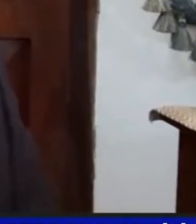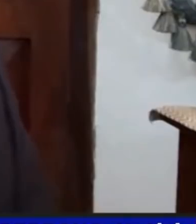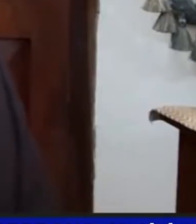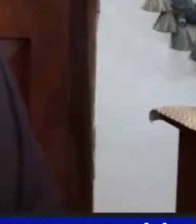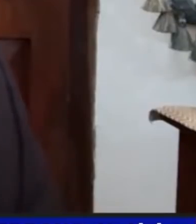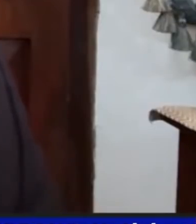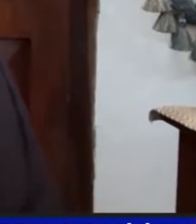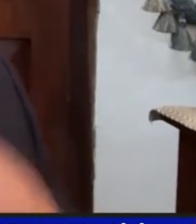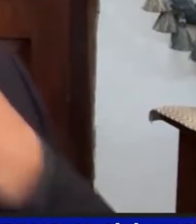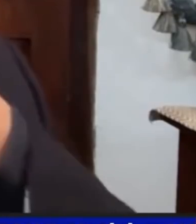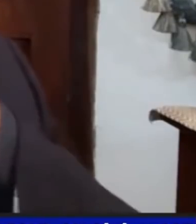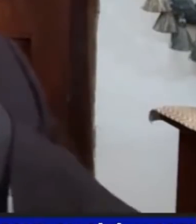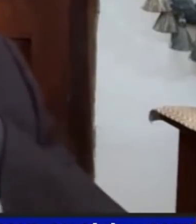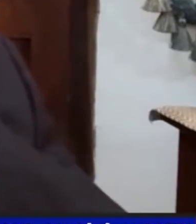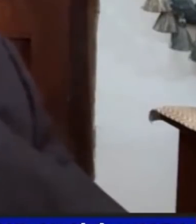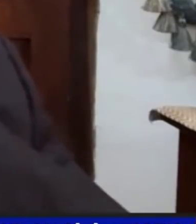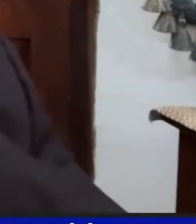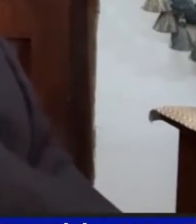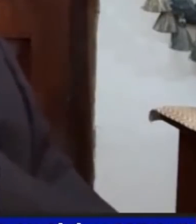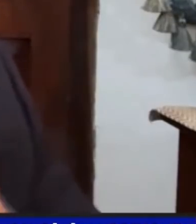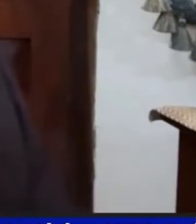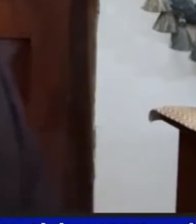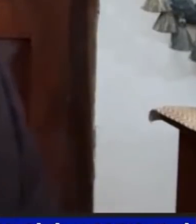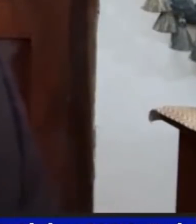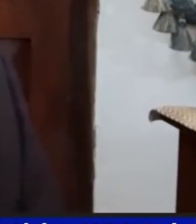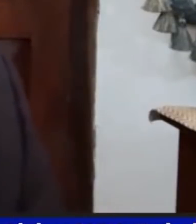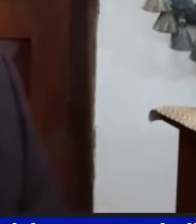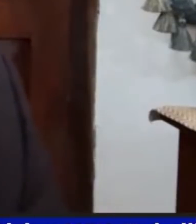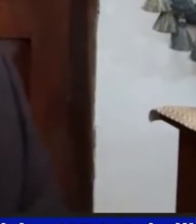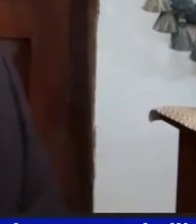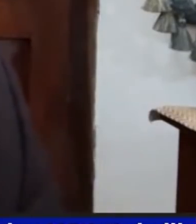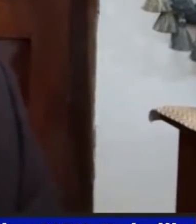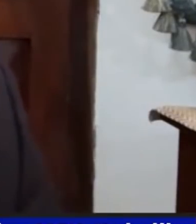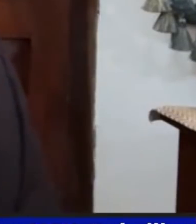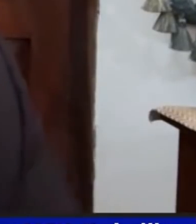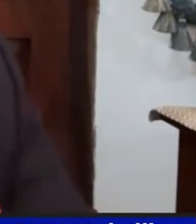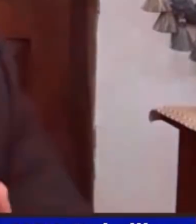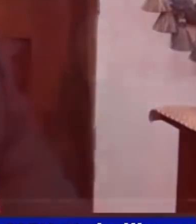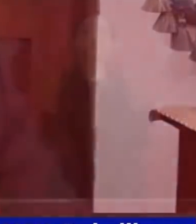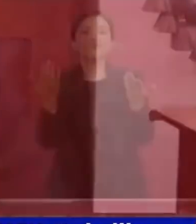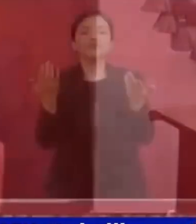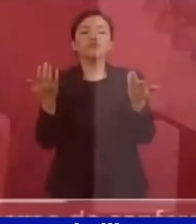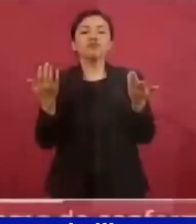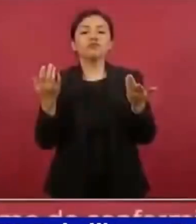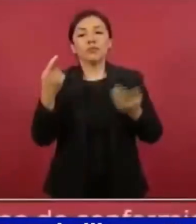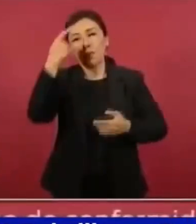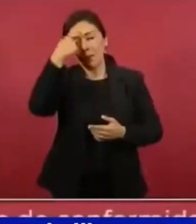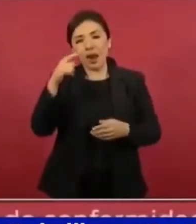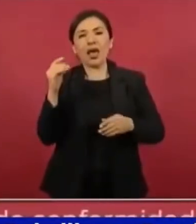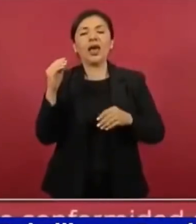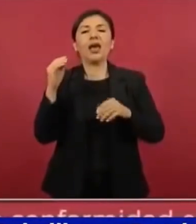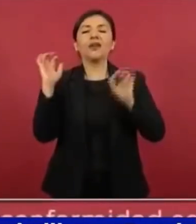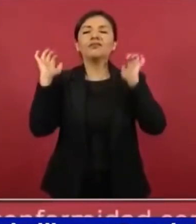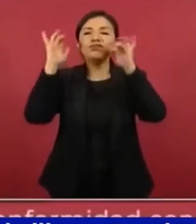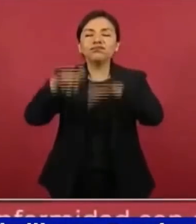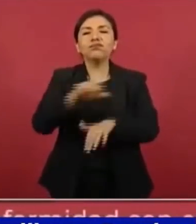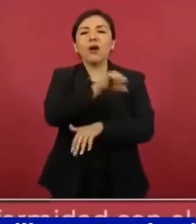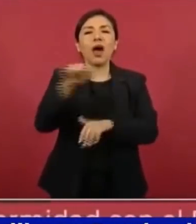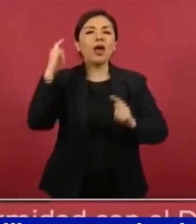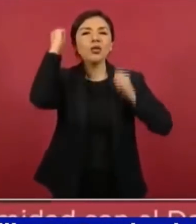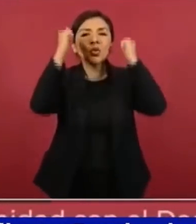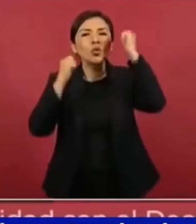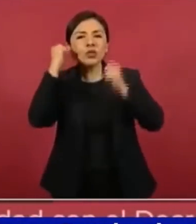oí en la transmisión en vivo y en directo desde la Suprema Corte de Justicia de la Nación, reparé pero